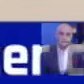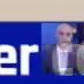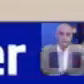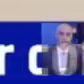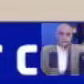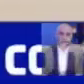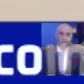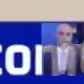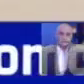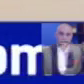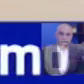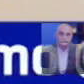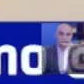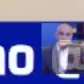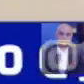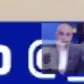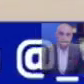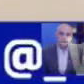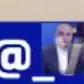en esto.